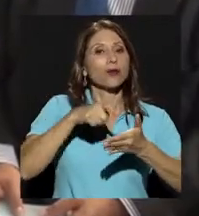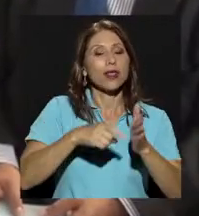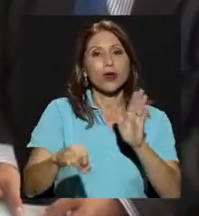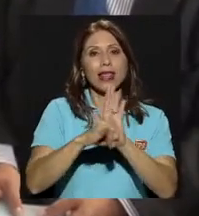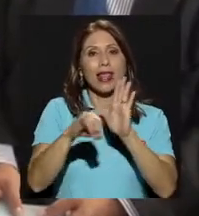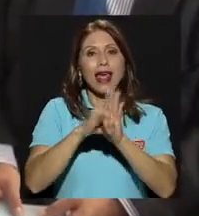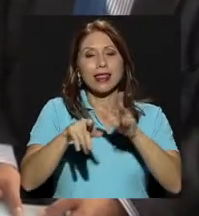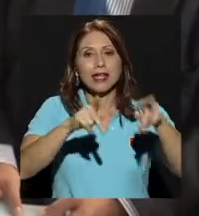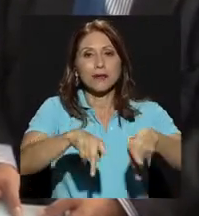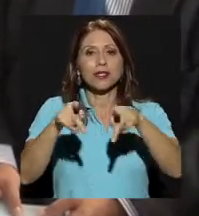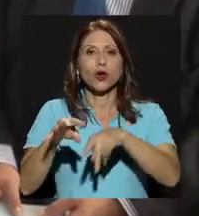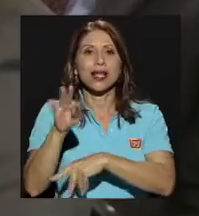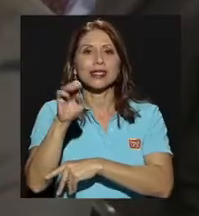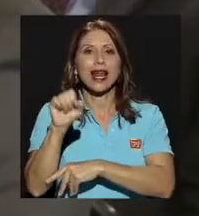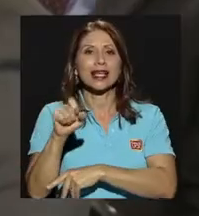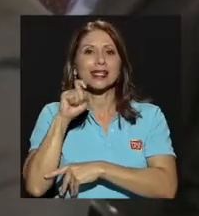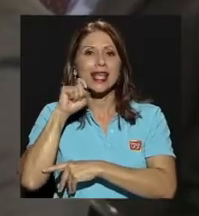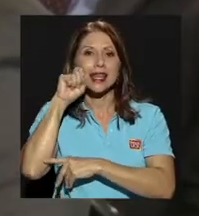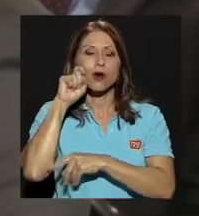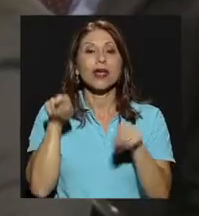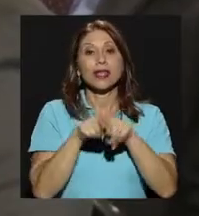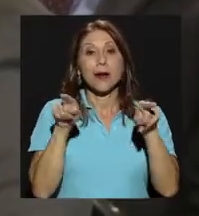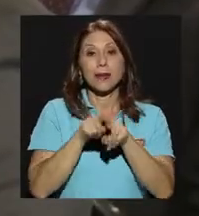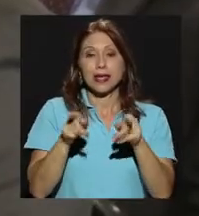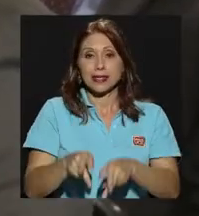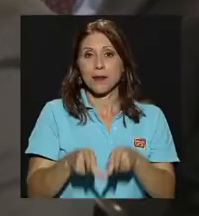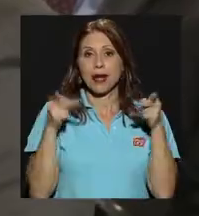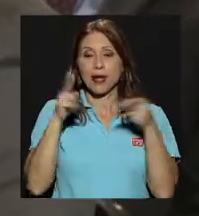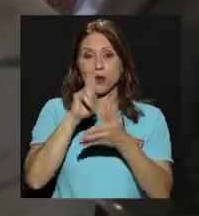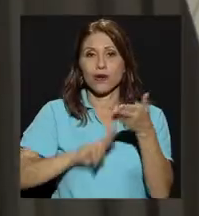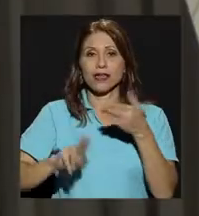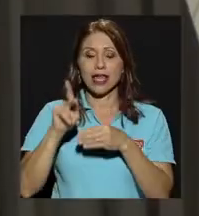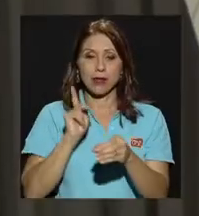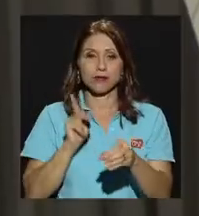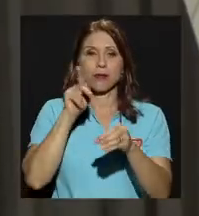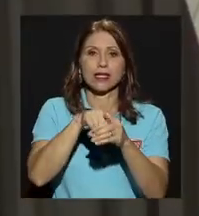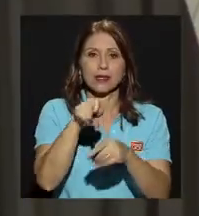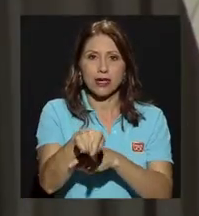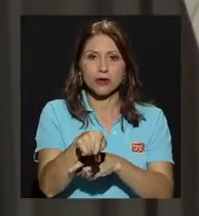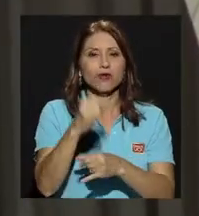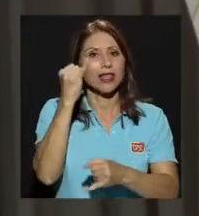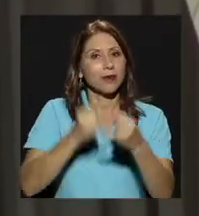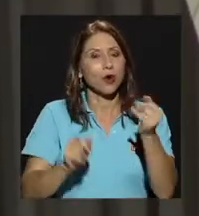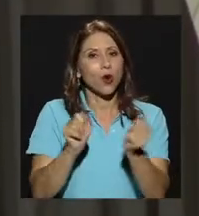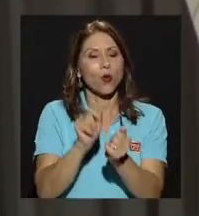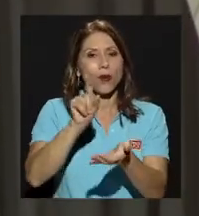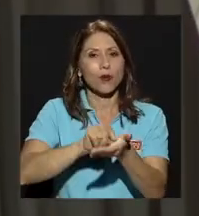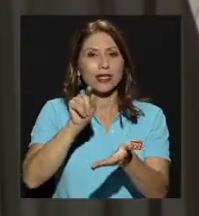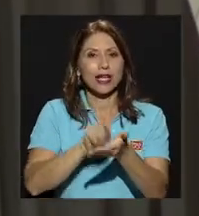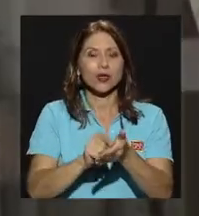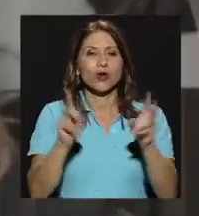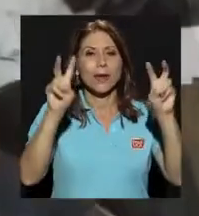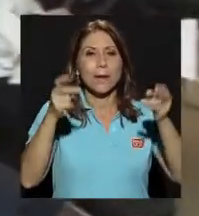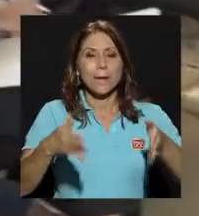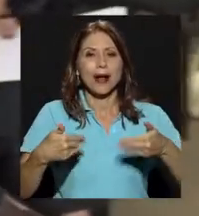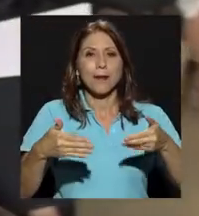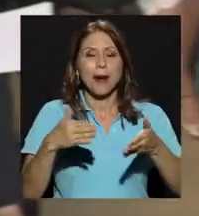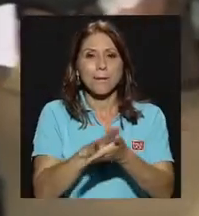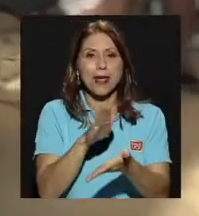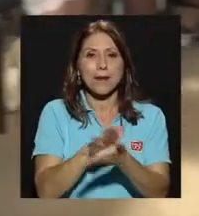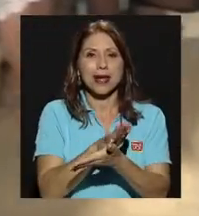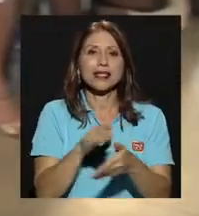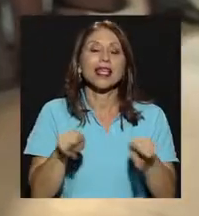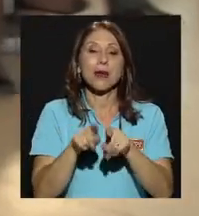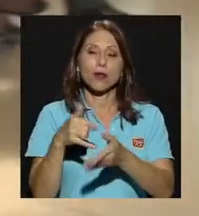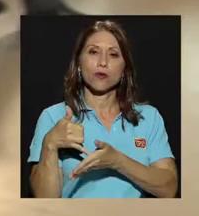identidad de las personas transgénero y la participación del Semanario Universidad, que culminó con la publicación de los Panama Papers y el